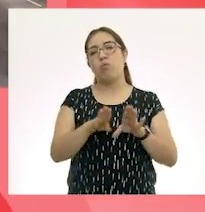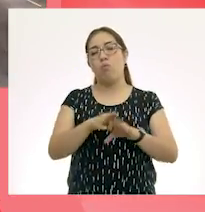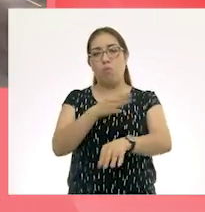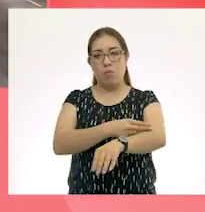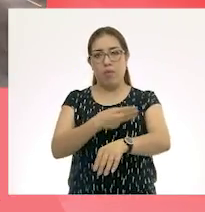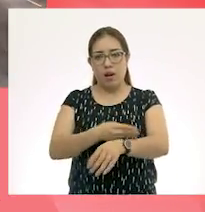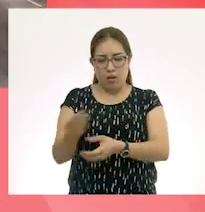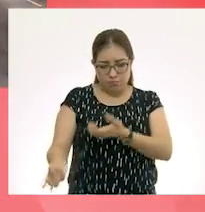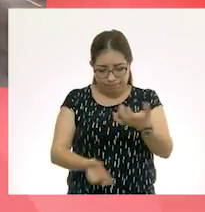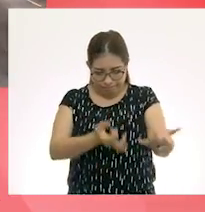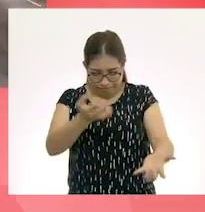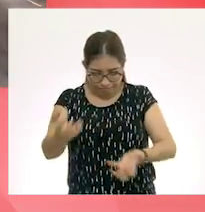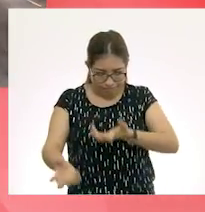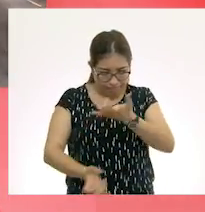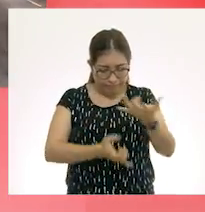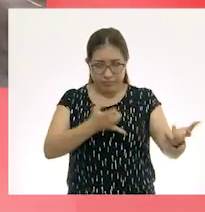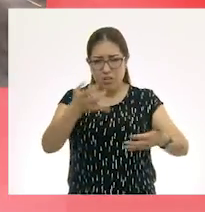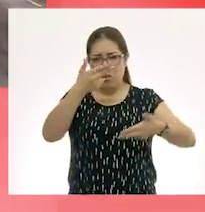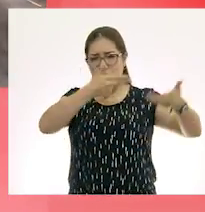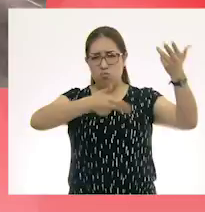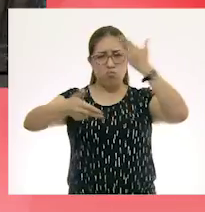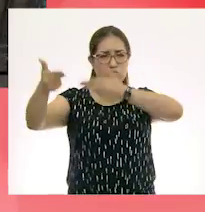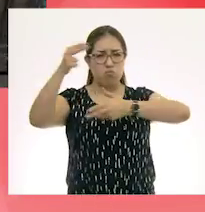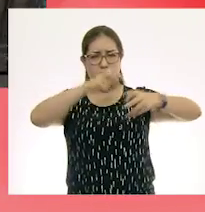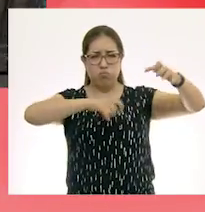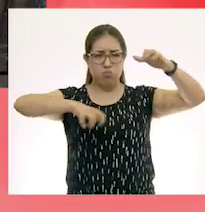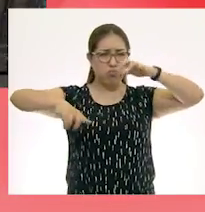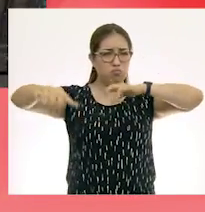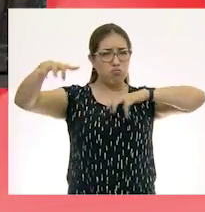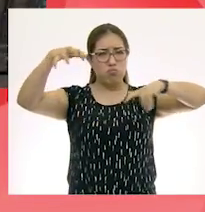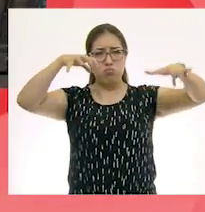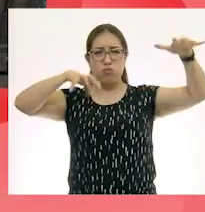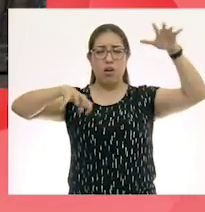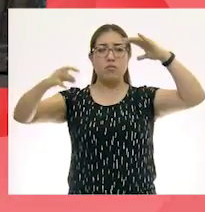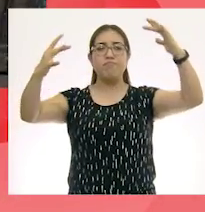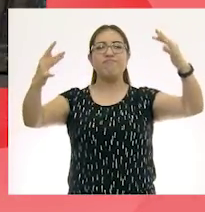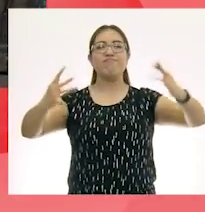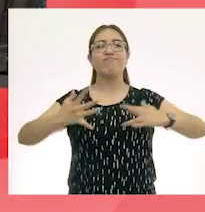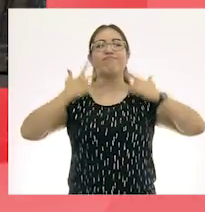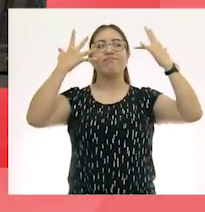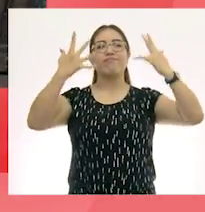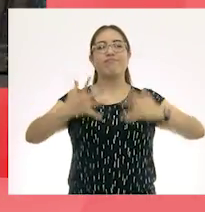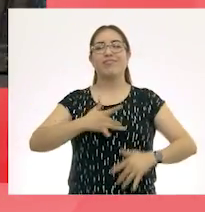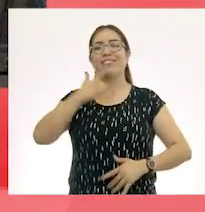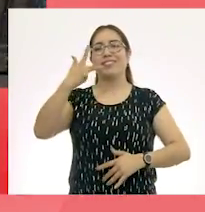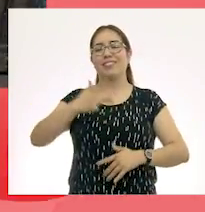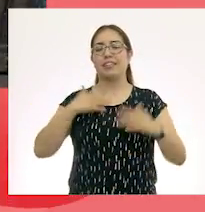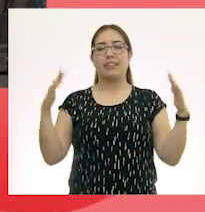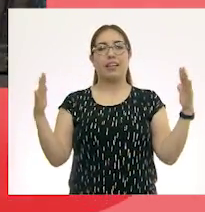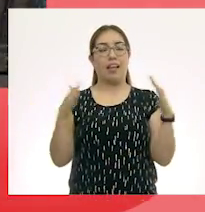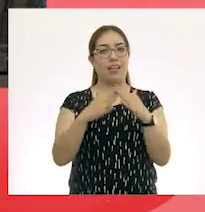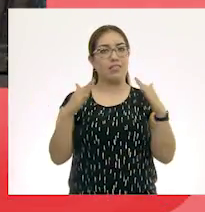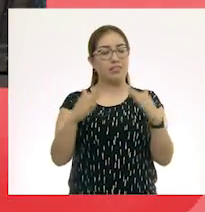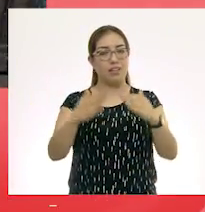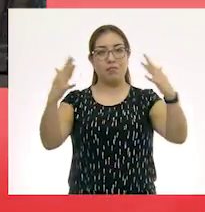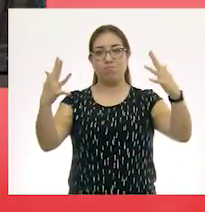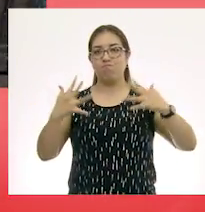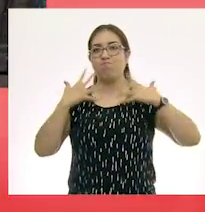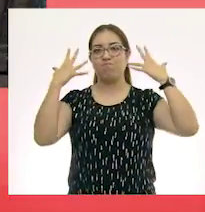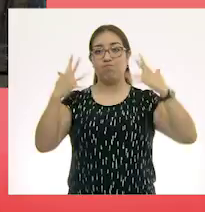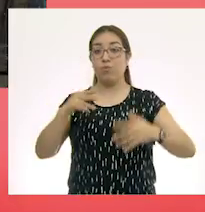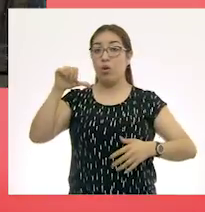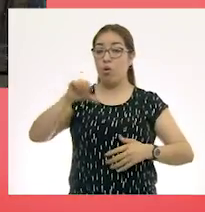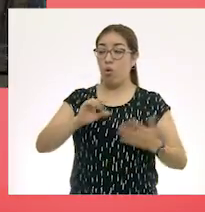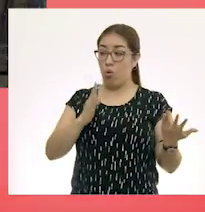el humo, llenan los aromas de la casa. Hoy estamos con el